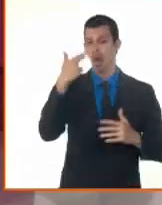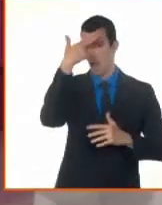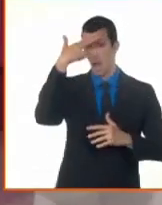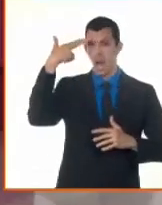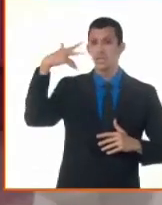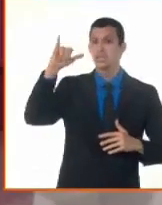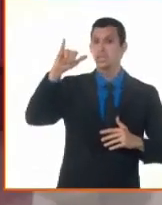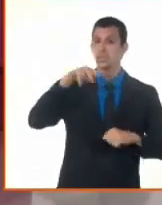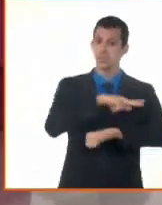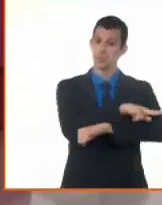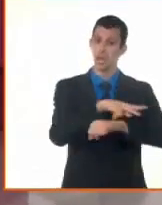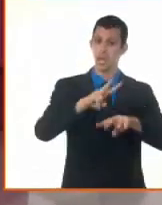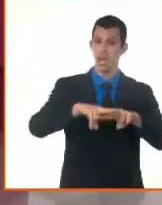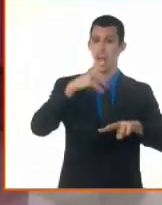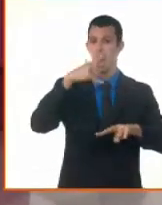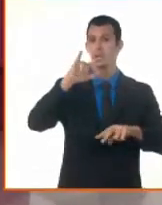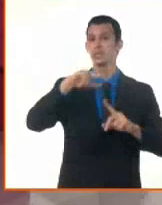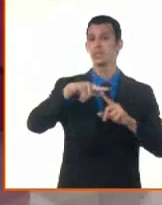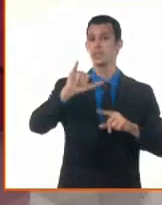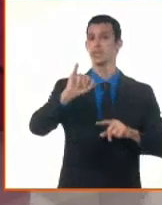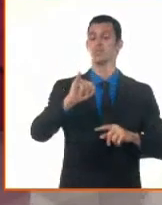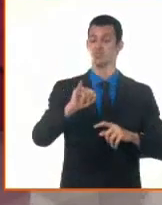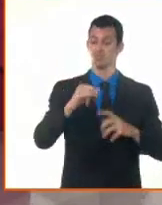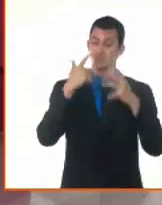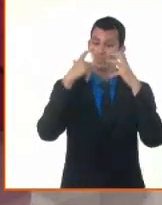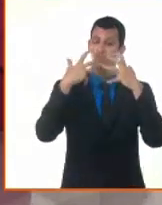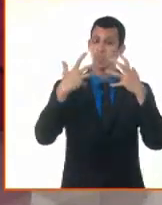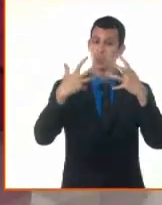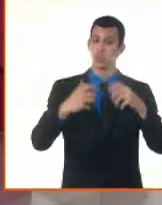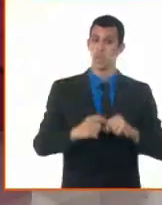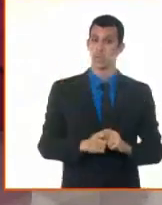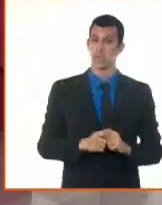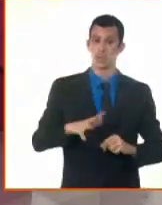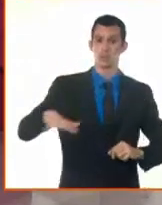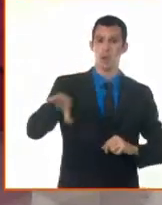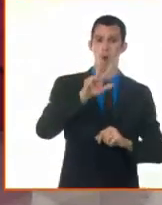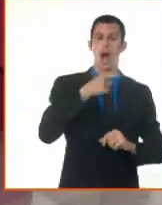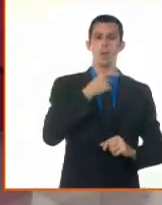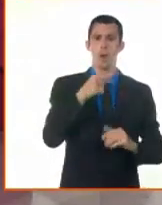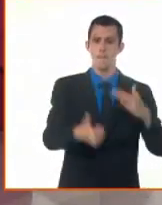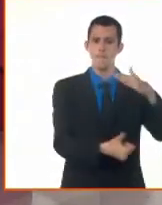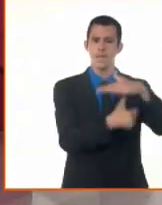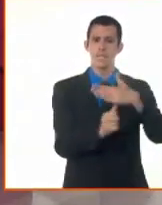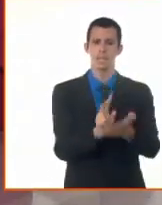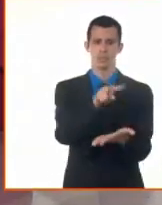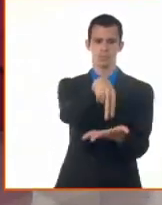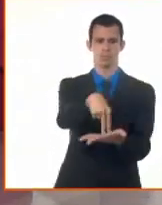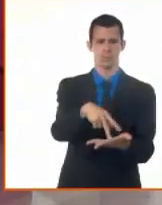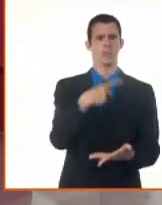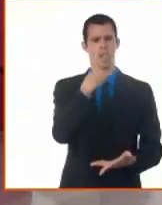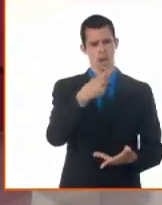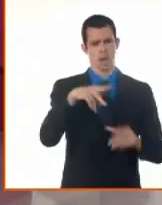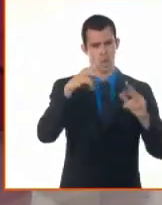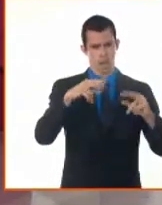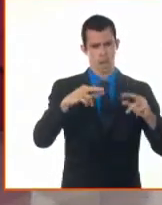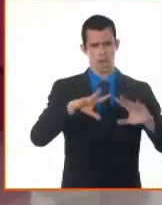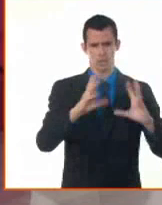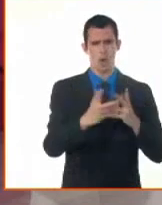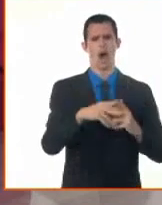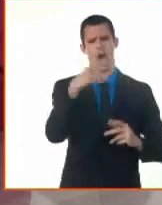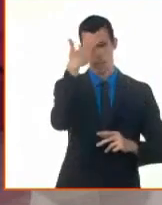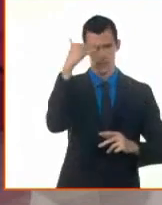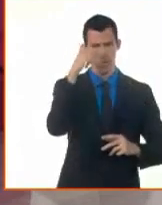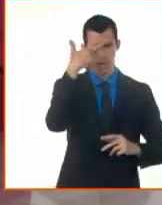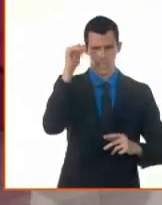fue uno de los más importantes yo coincido en que la situación de inestabilidad